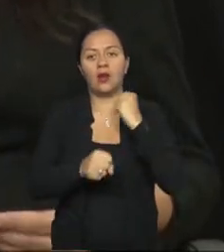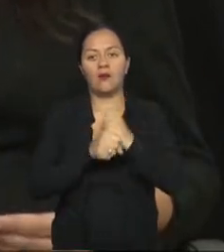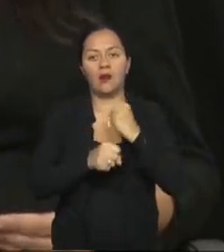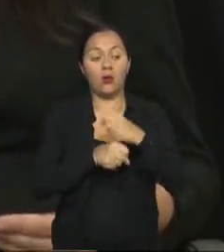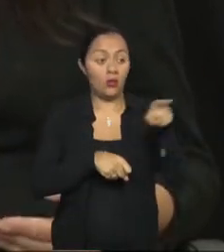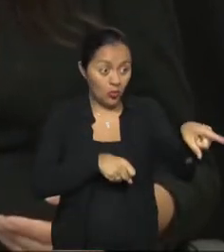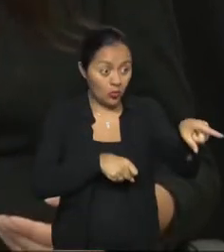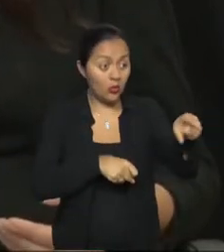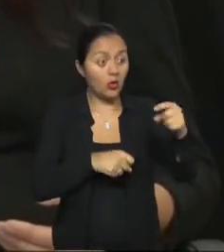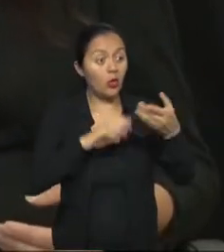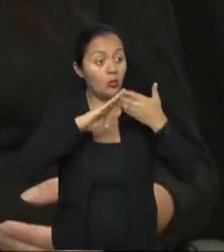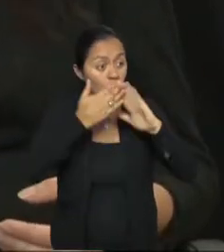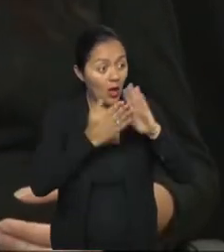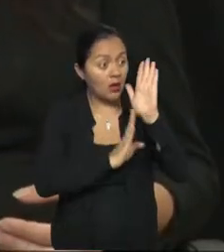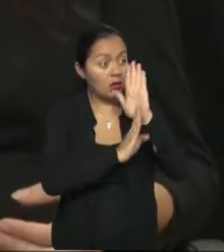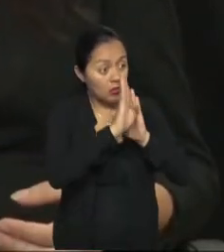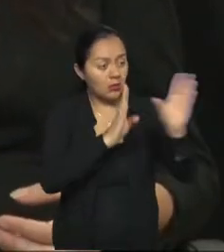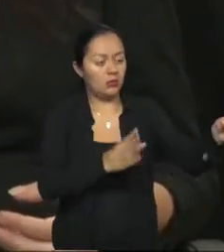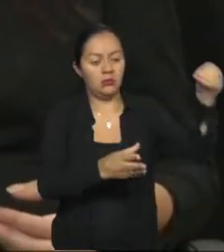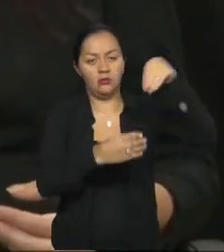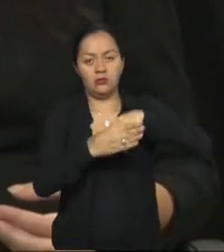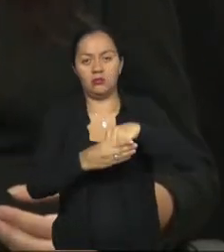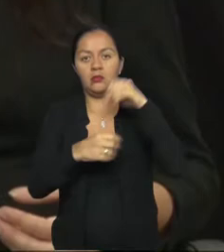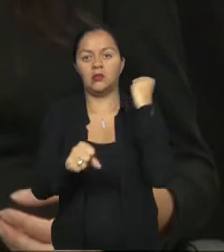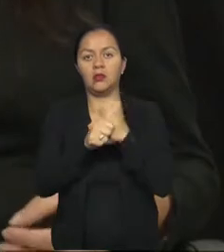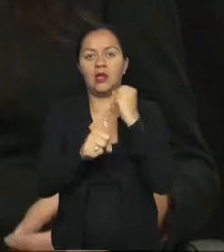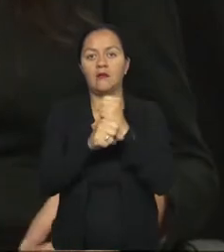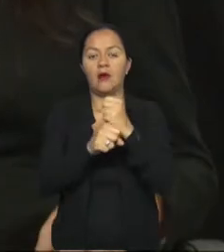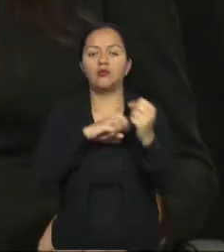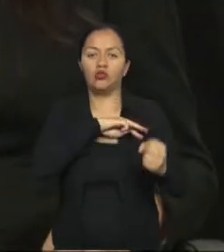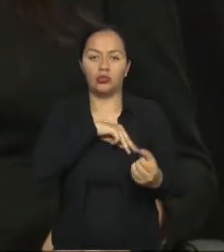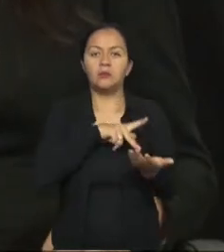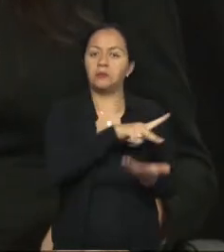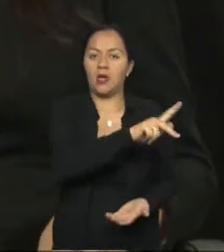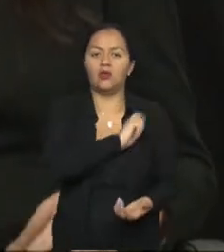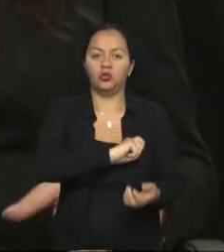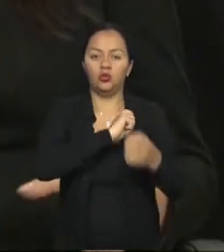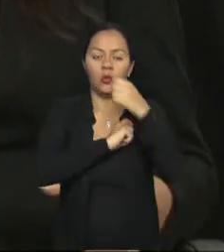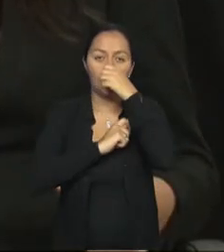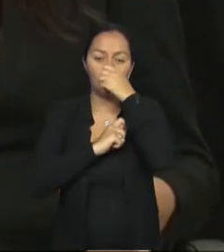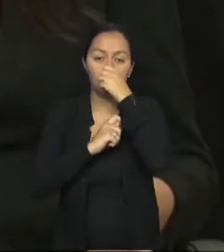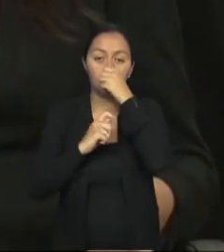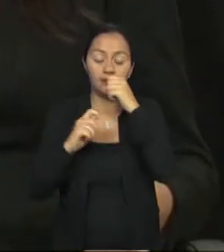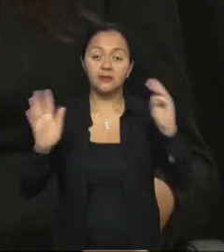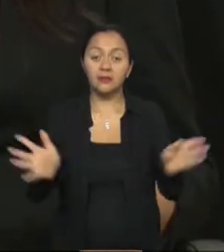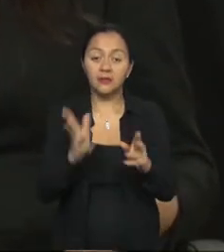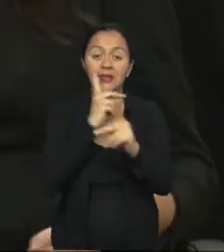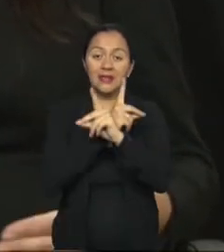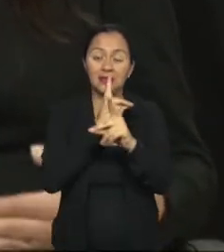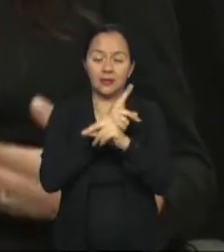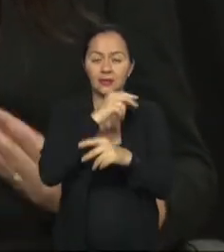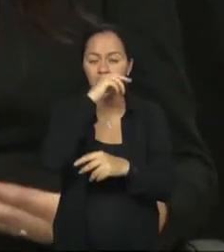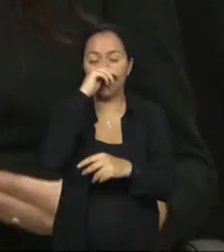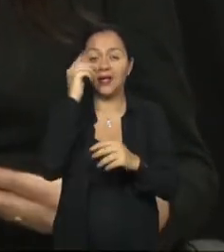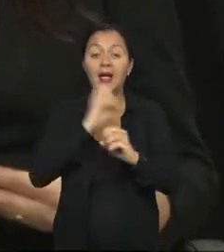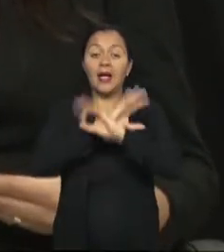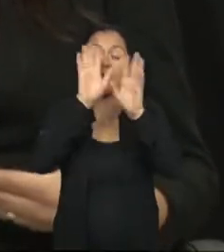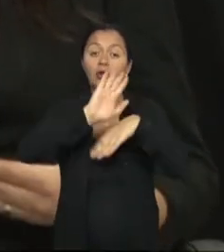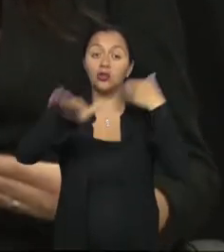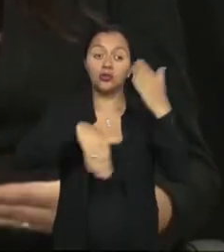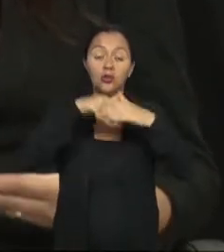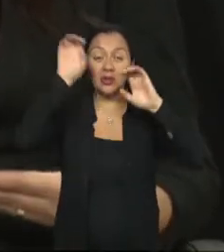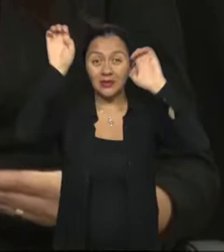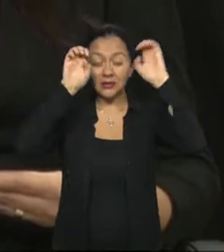están fomentando los grupos de autoayuda, visitando a las personas con discapacidad. Entonces, aquí ya puedes ver que la